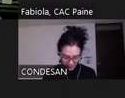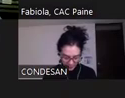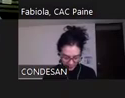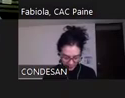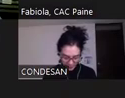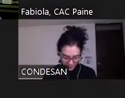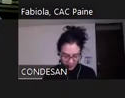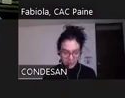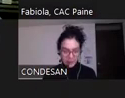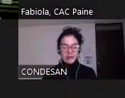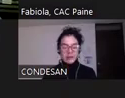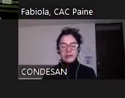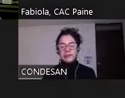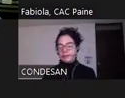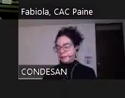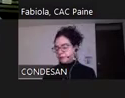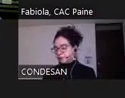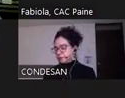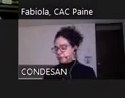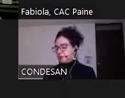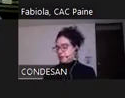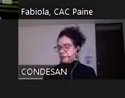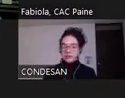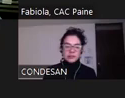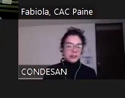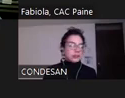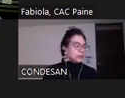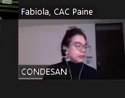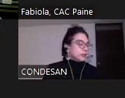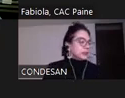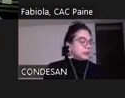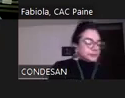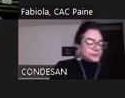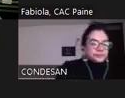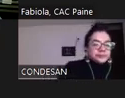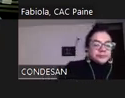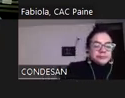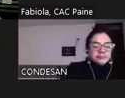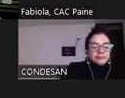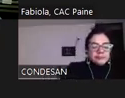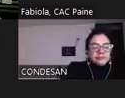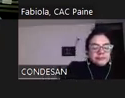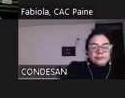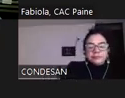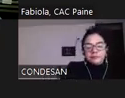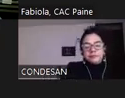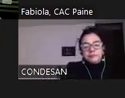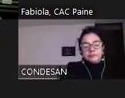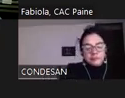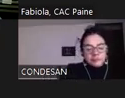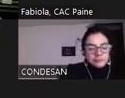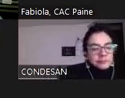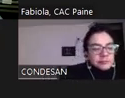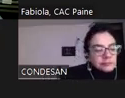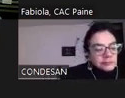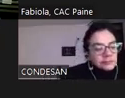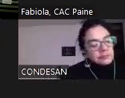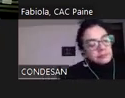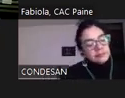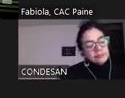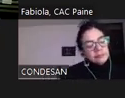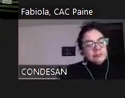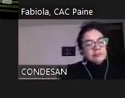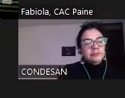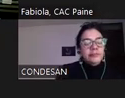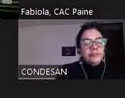que están a nivel local que son muy importantes pero que quedan en ese nivel local y entonces a